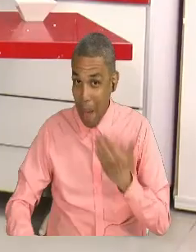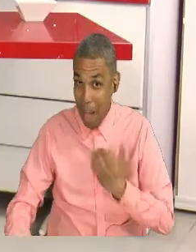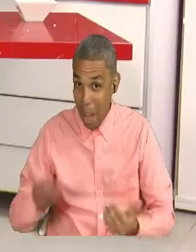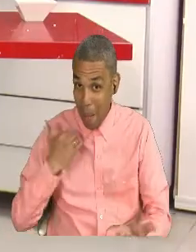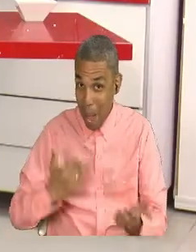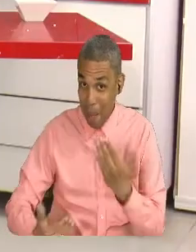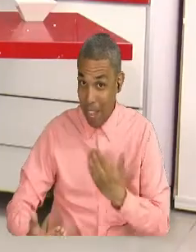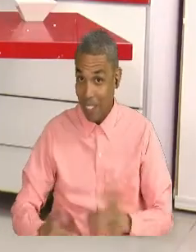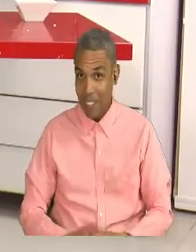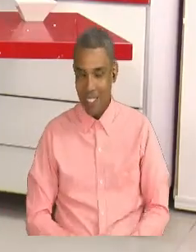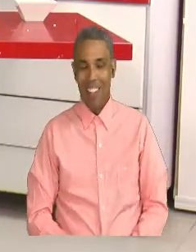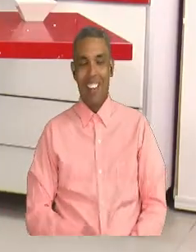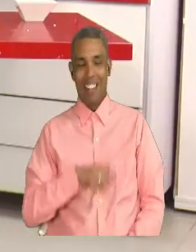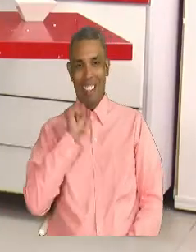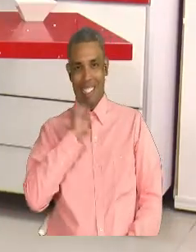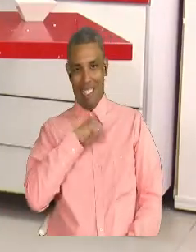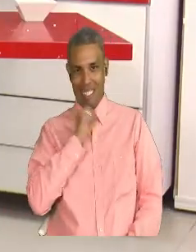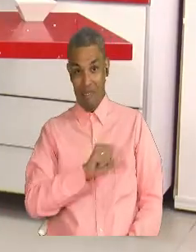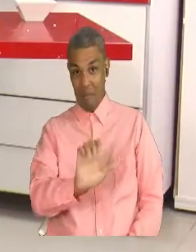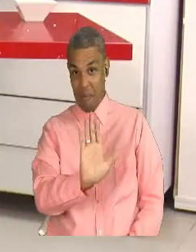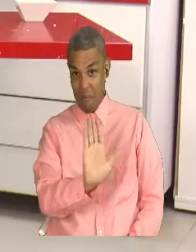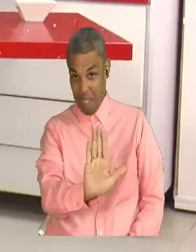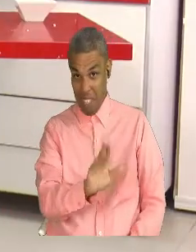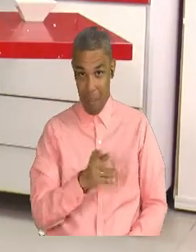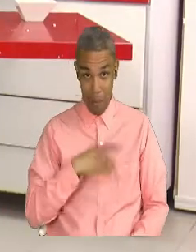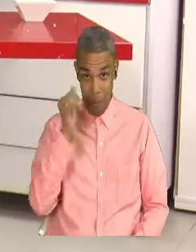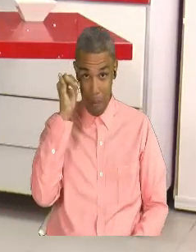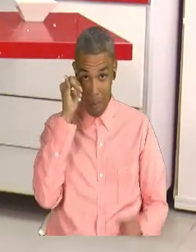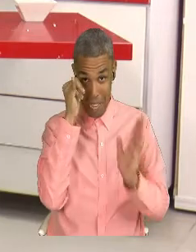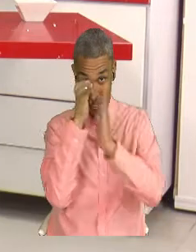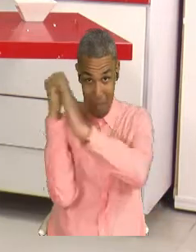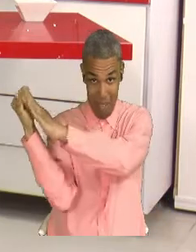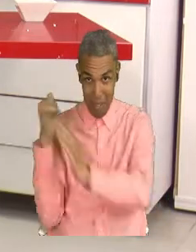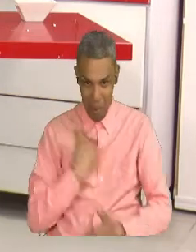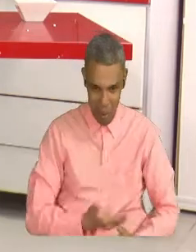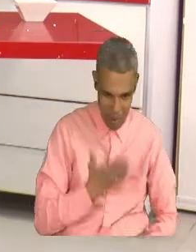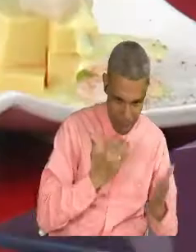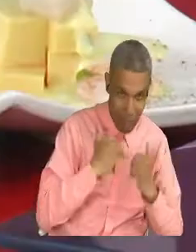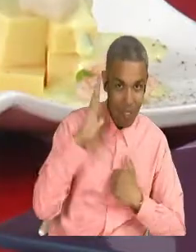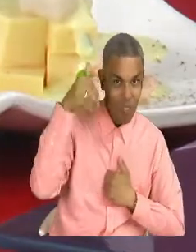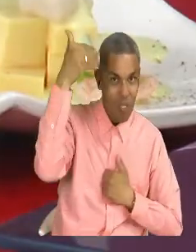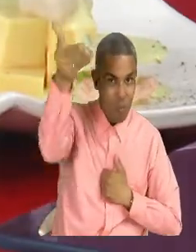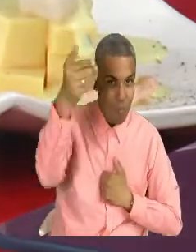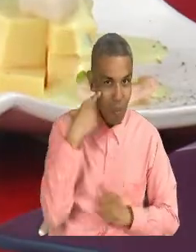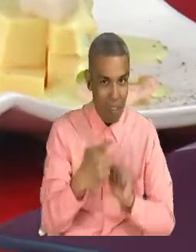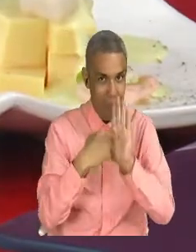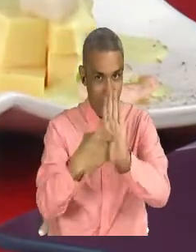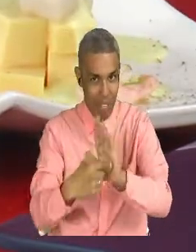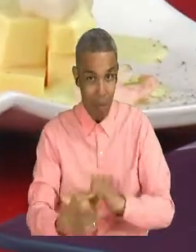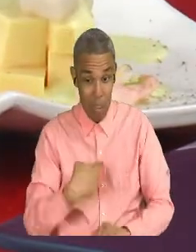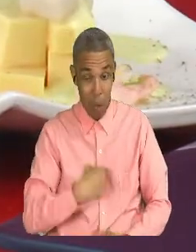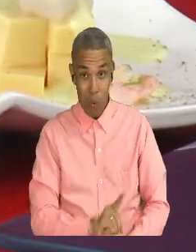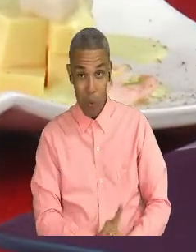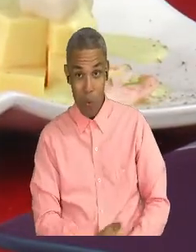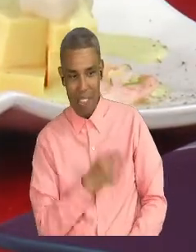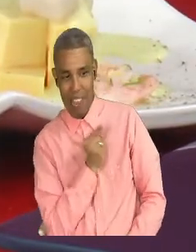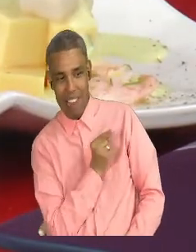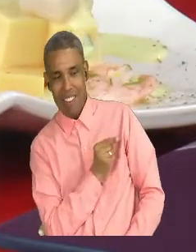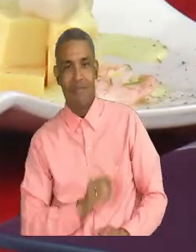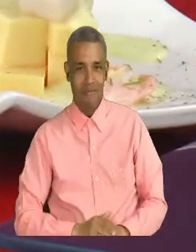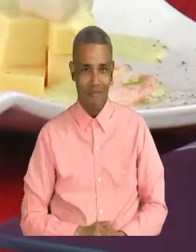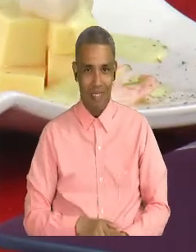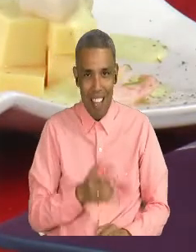degustar. Algún día de estos le vamos a mostrar un detrás de cámara, pero no conmigo. Bueno, y la idea es que allá en casa las televidentes